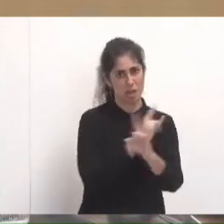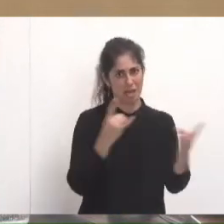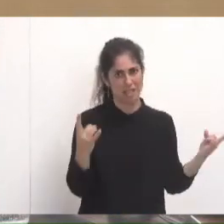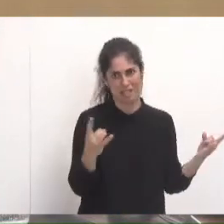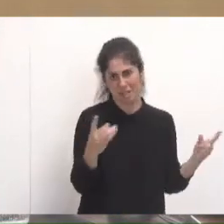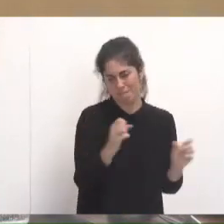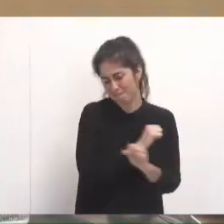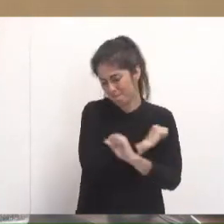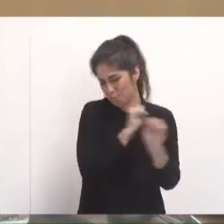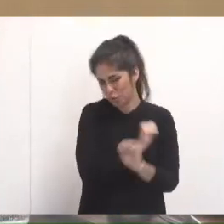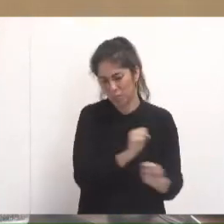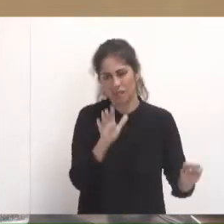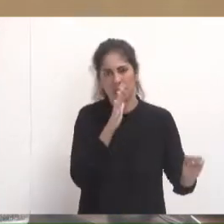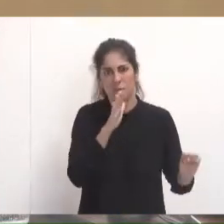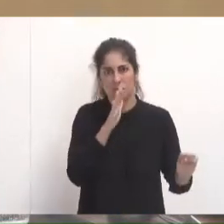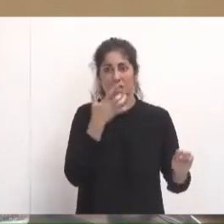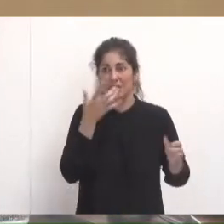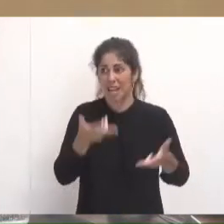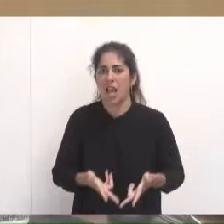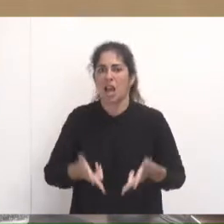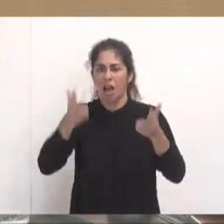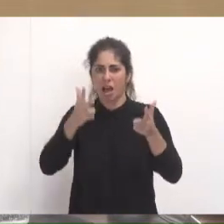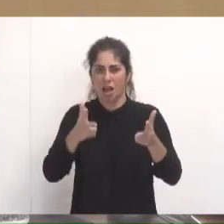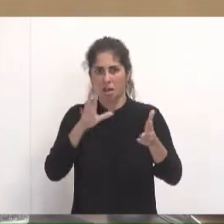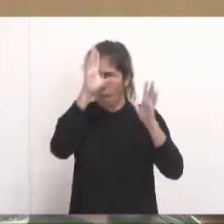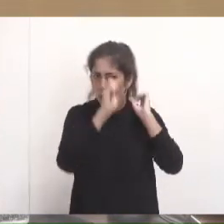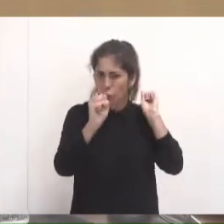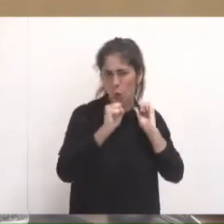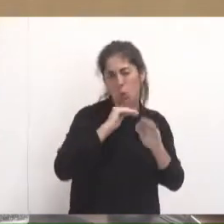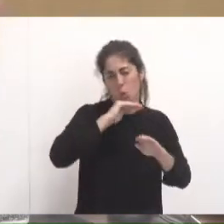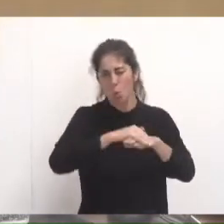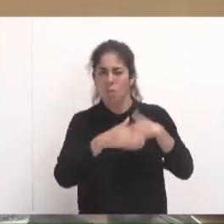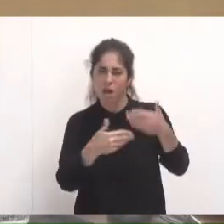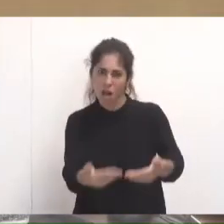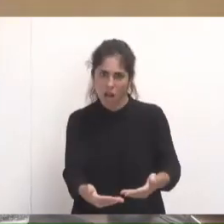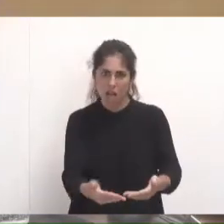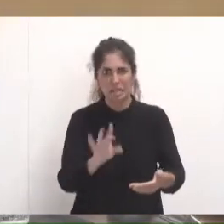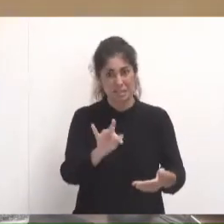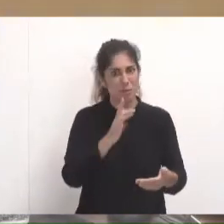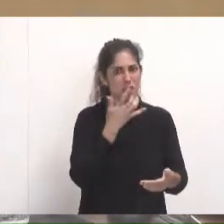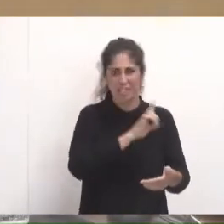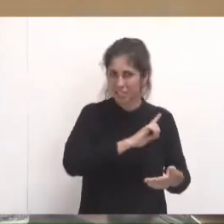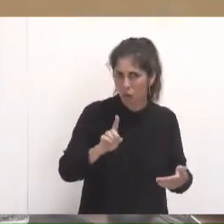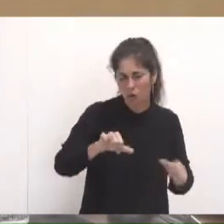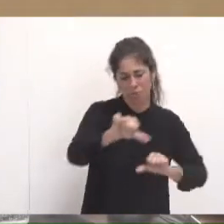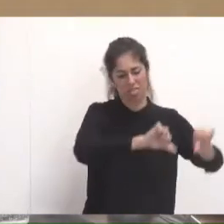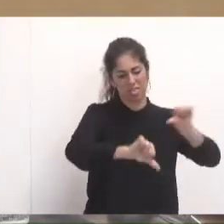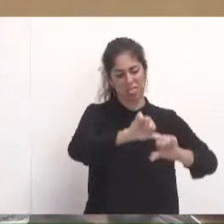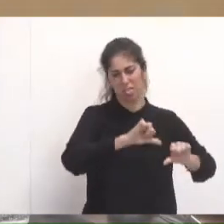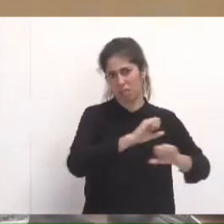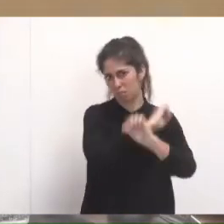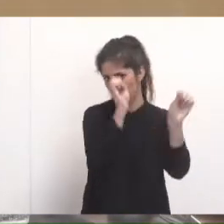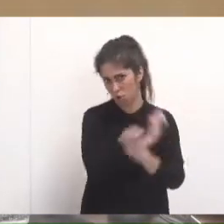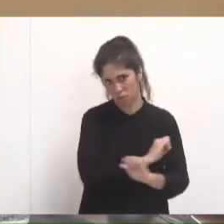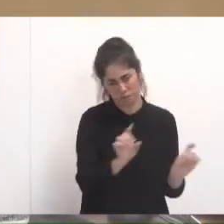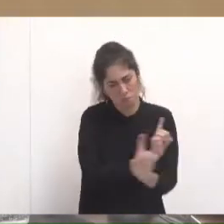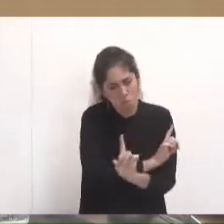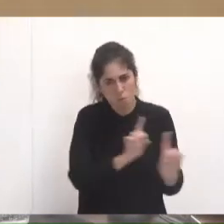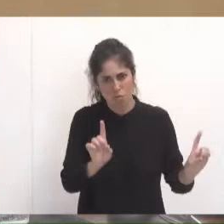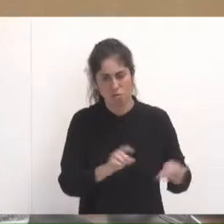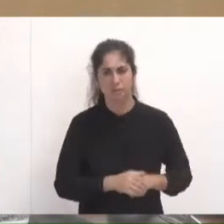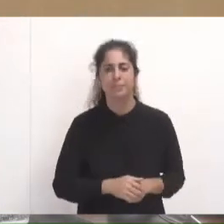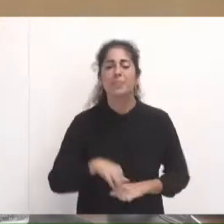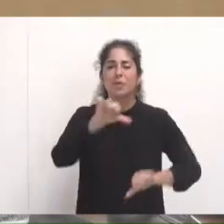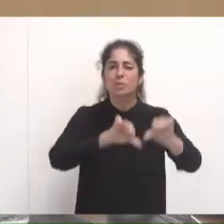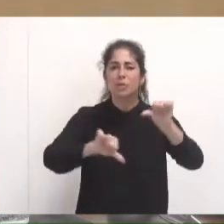productos químicos, a no ser que estén autorizados y protocolizados, que no es sencillo, ¿no? Los 3 principios de acción química son 2.